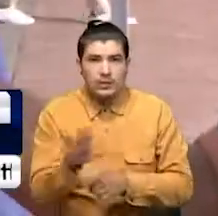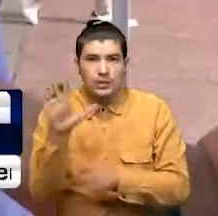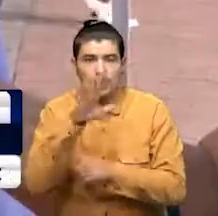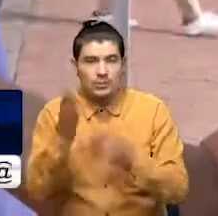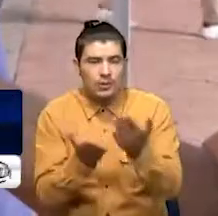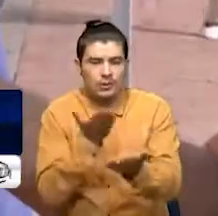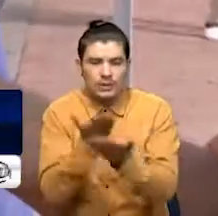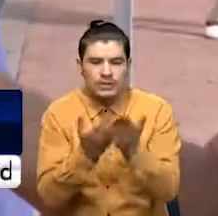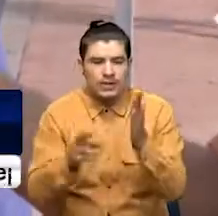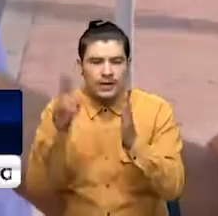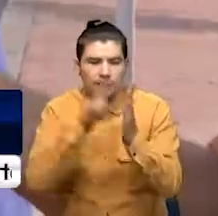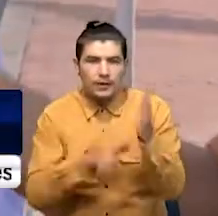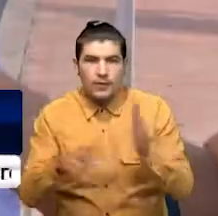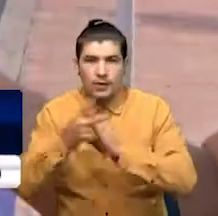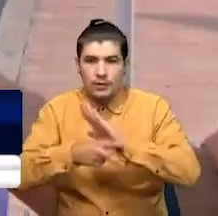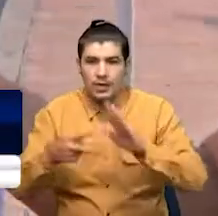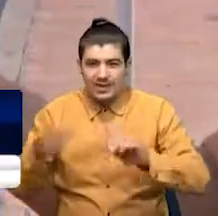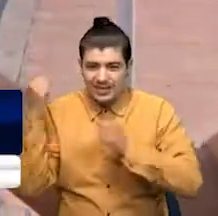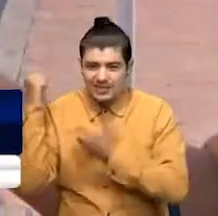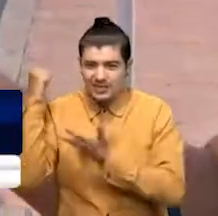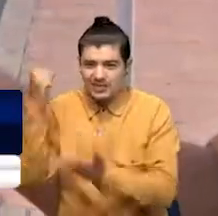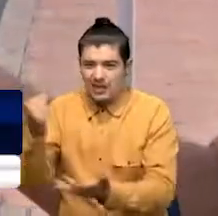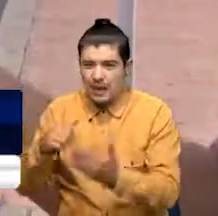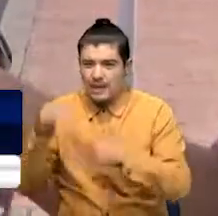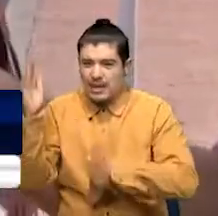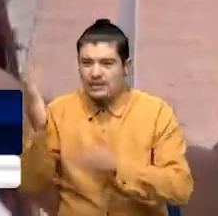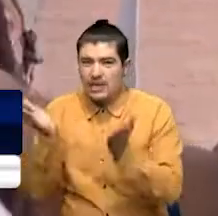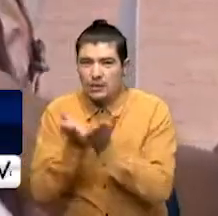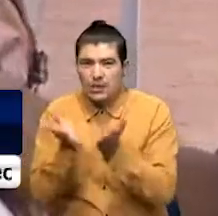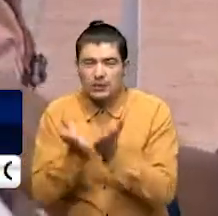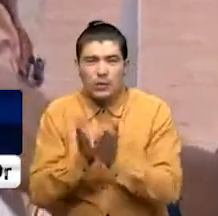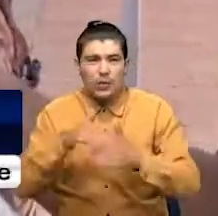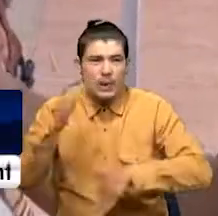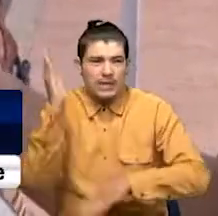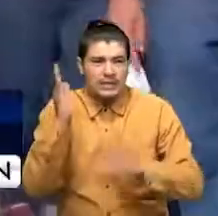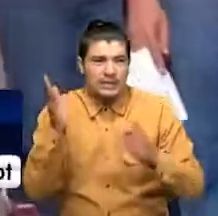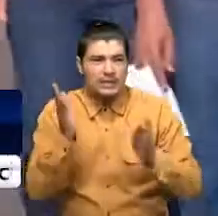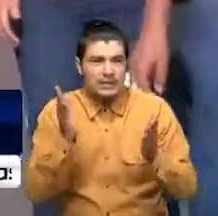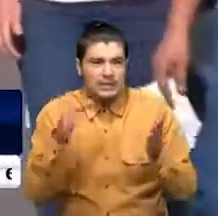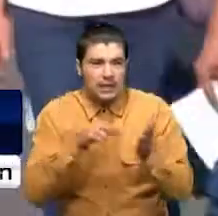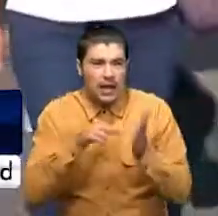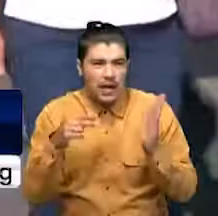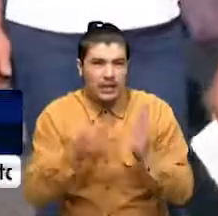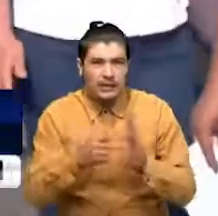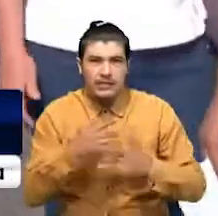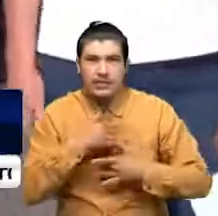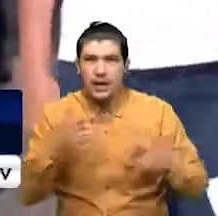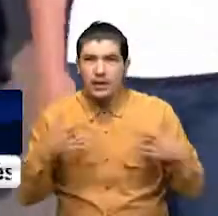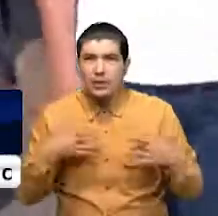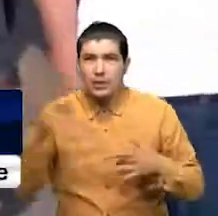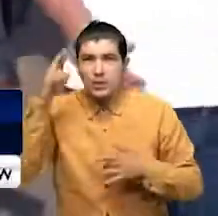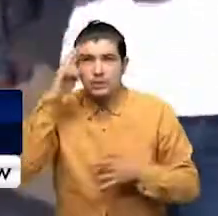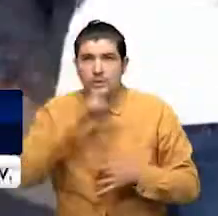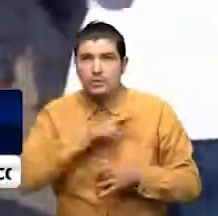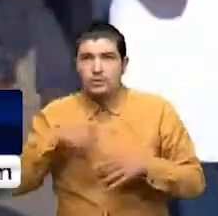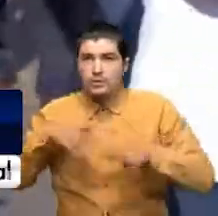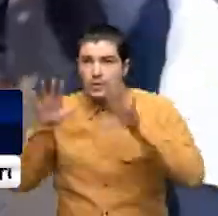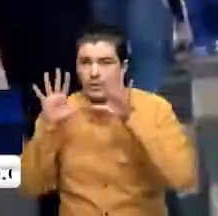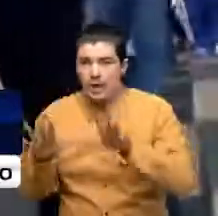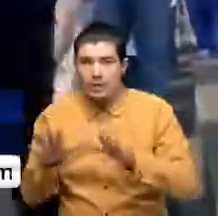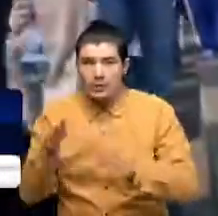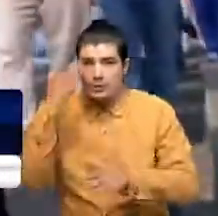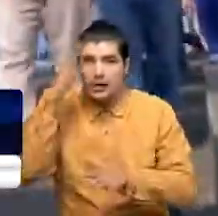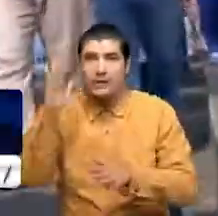constitucional para inyectarles más recursos a la salud, a la educación y al saneamiento básico, por supuesto que iremos a un paro indefinido. Además,